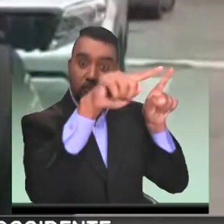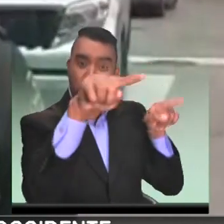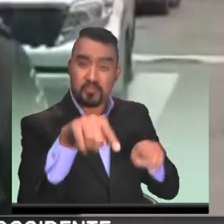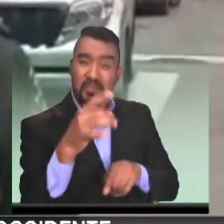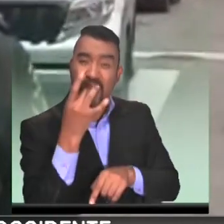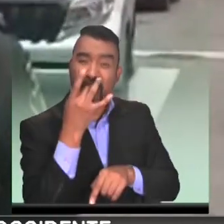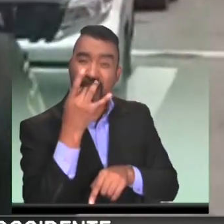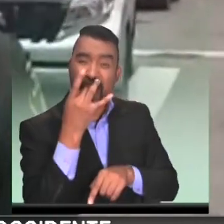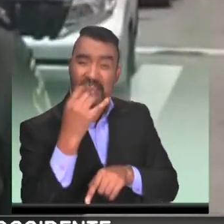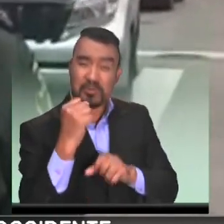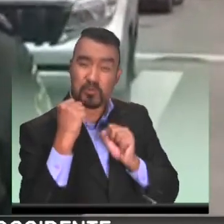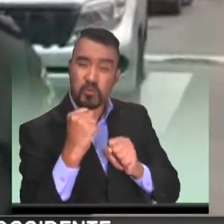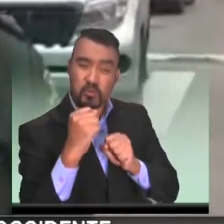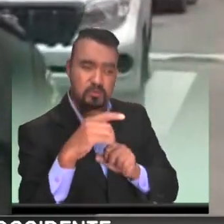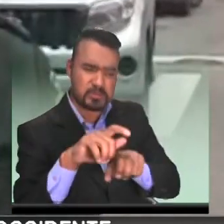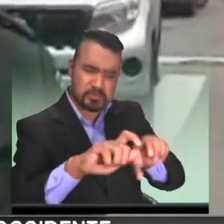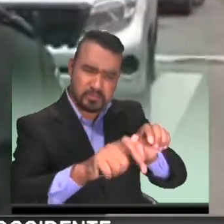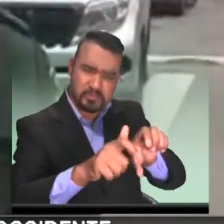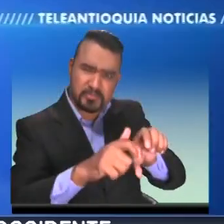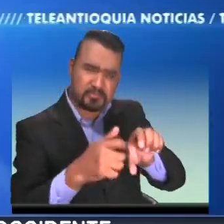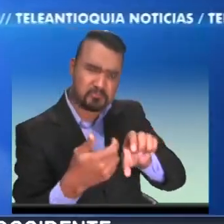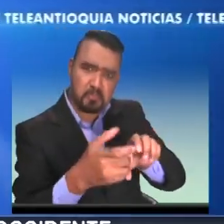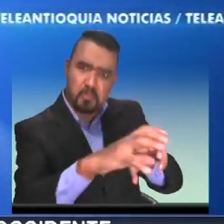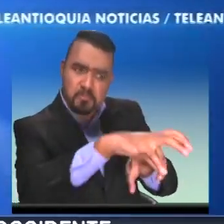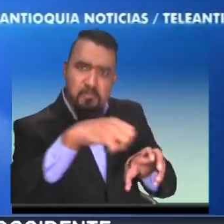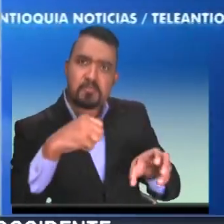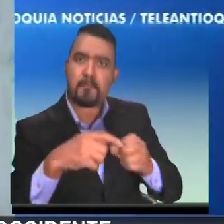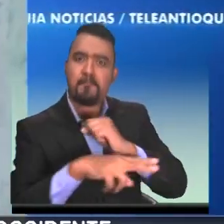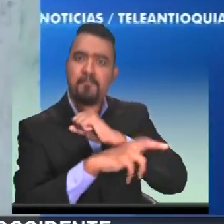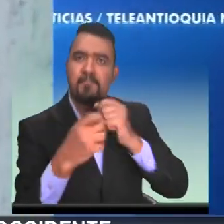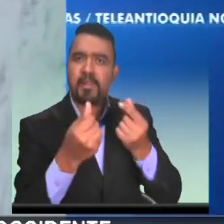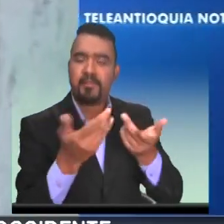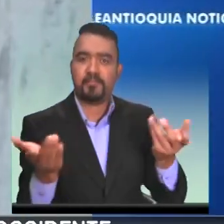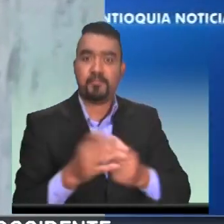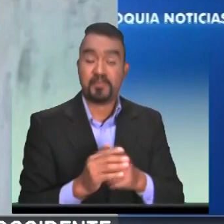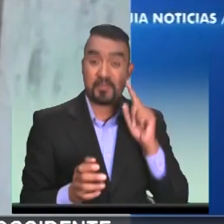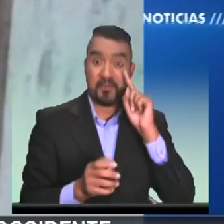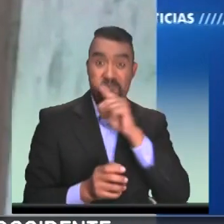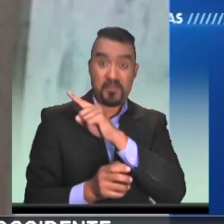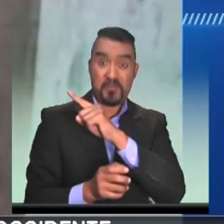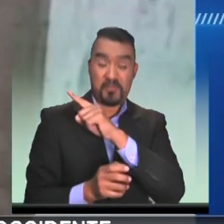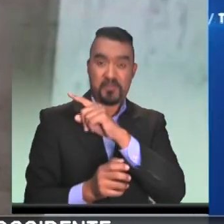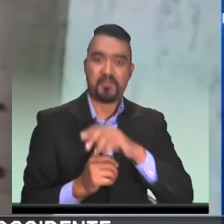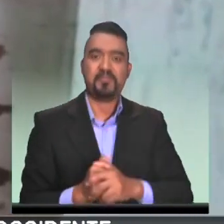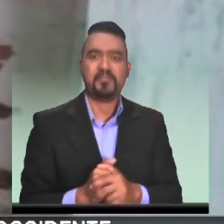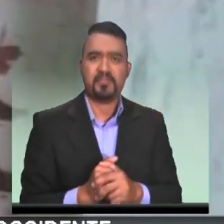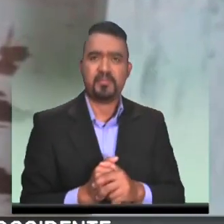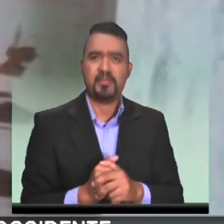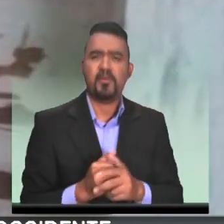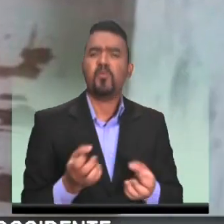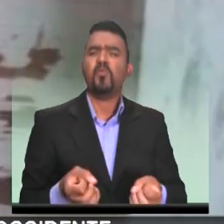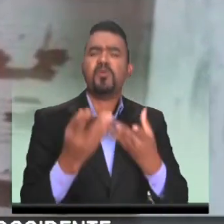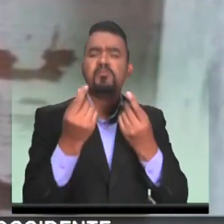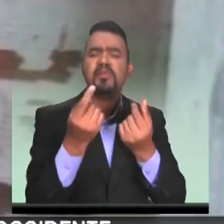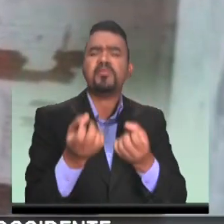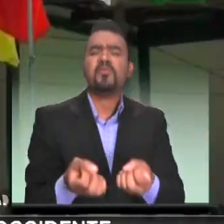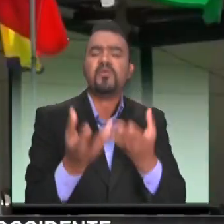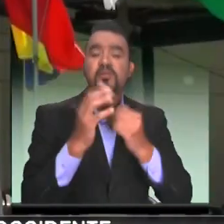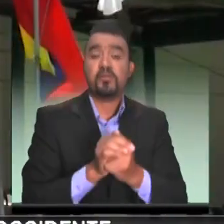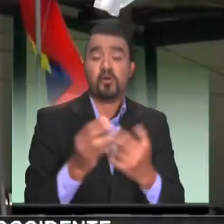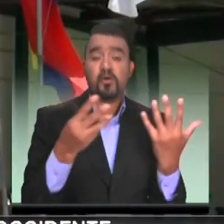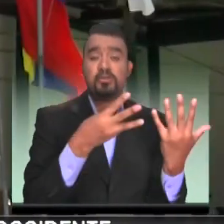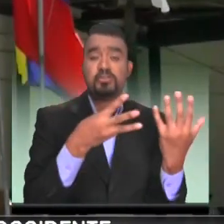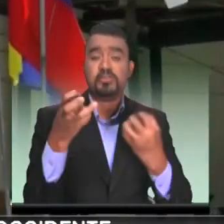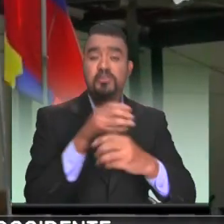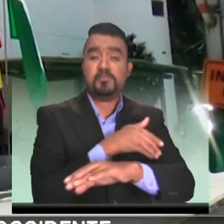banco, donde lamentablemente ahí sustrajeron un dinero. Por este hueco los delincuentes ingresaron y se llevaron más de 800 millones de